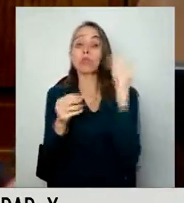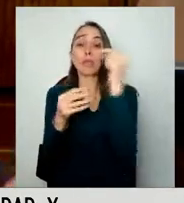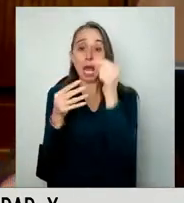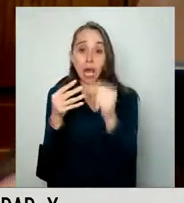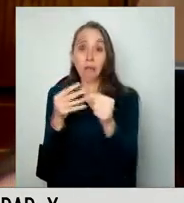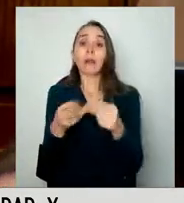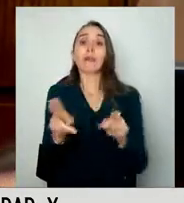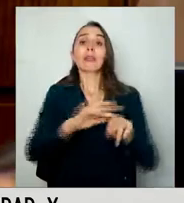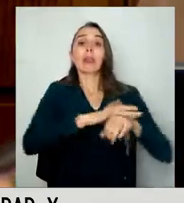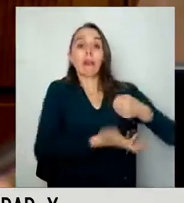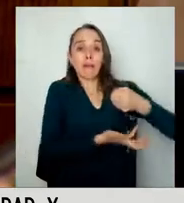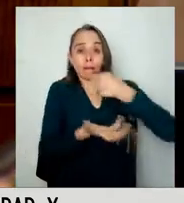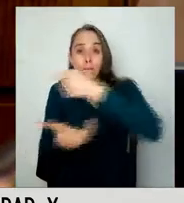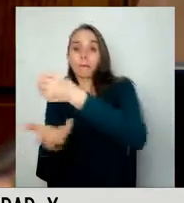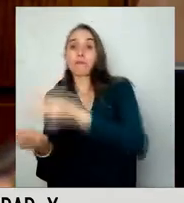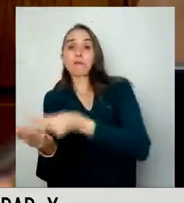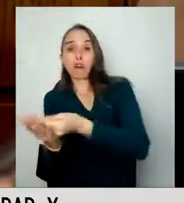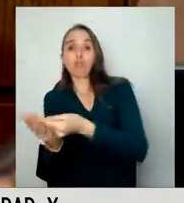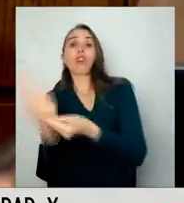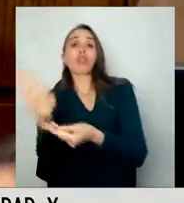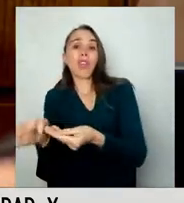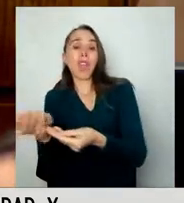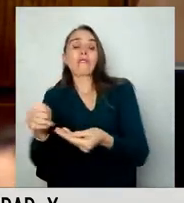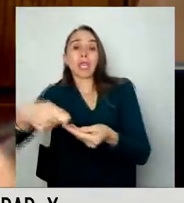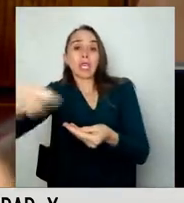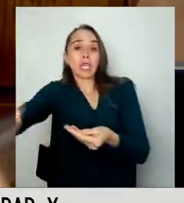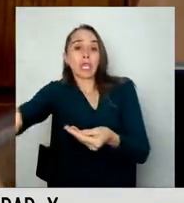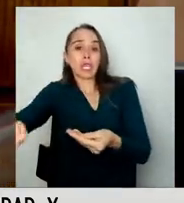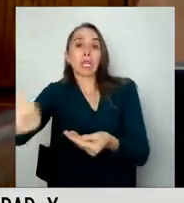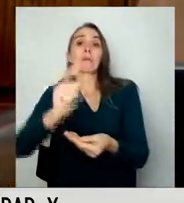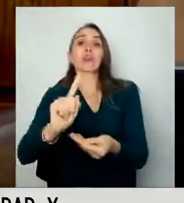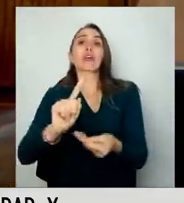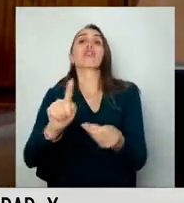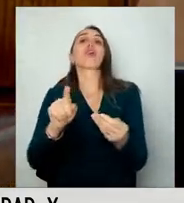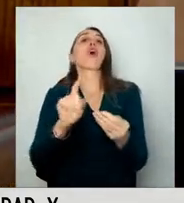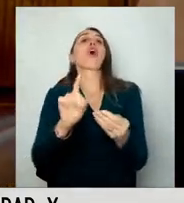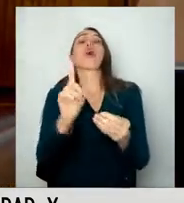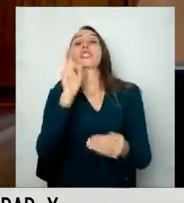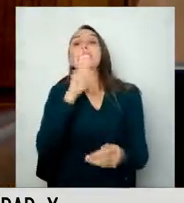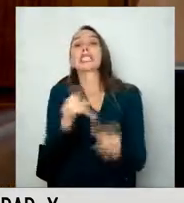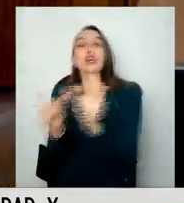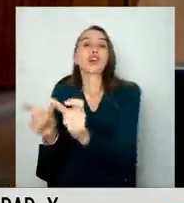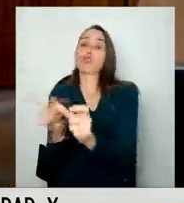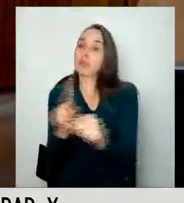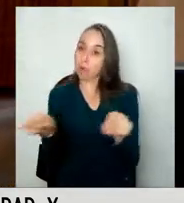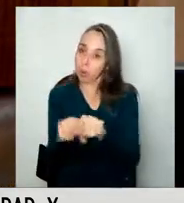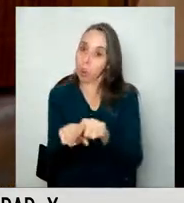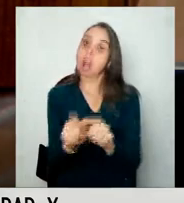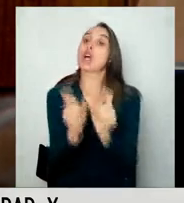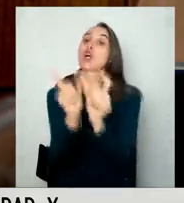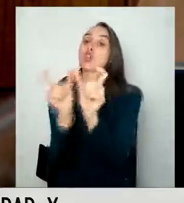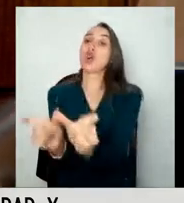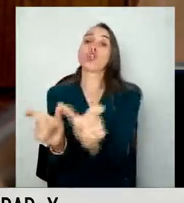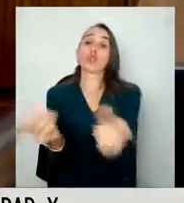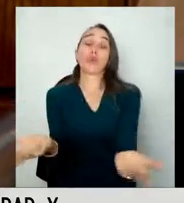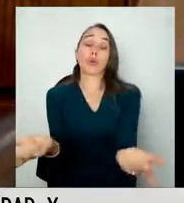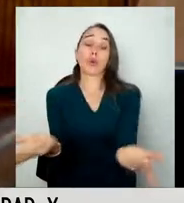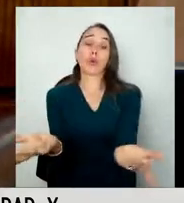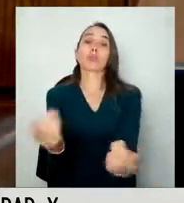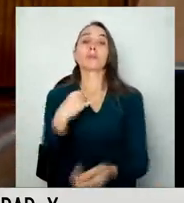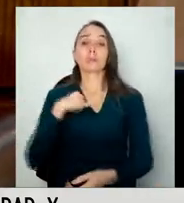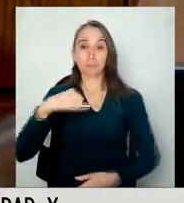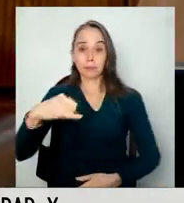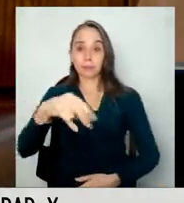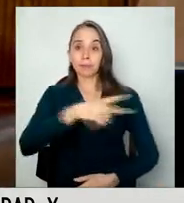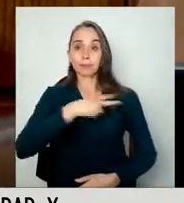recursos lleguen donde deben estar Pero no por eso dejar de tener control no por eso dejar de tener control y ahí es donde siempre nos caemos en